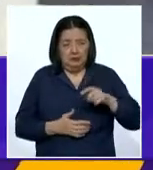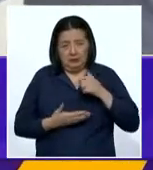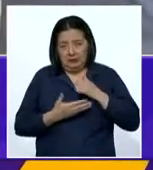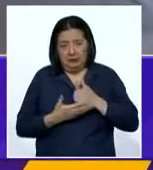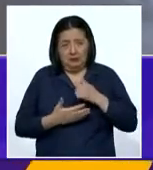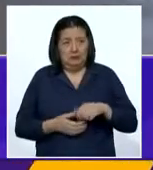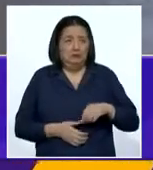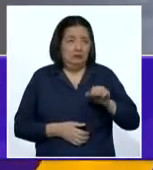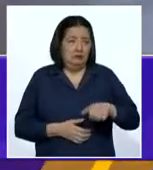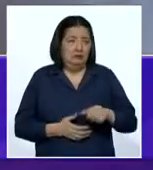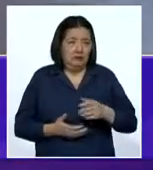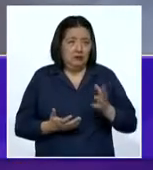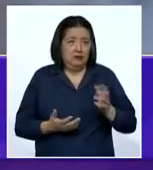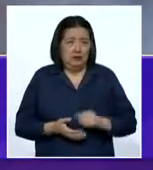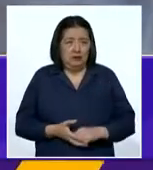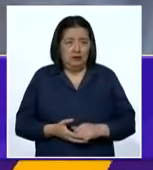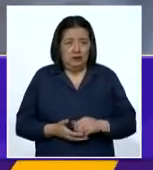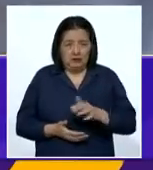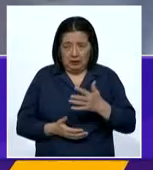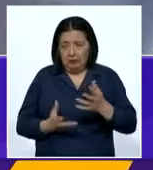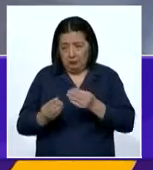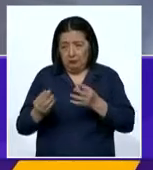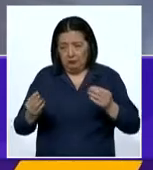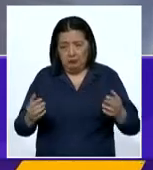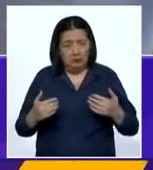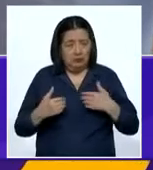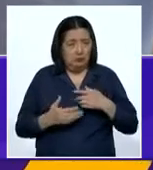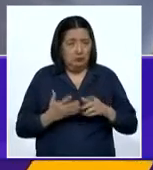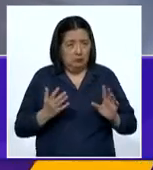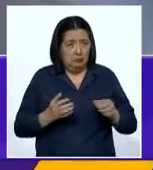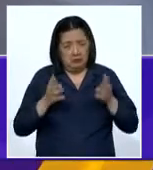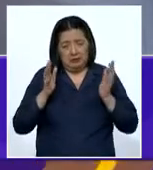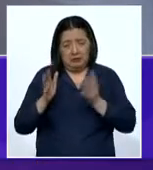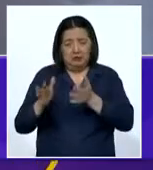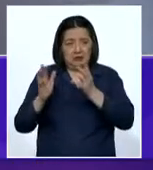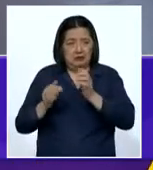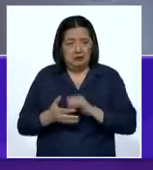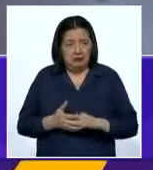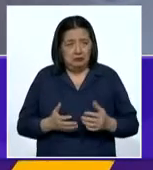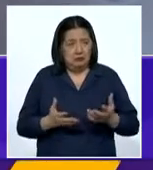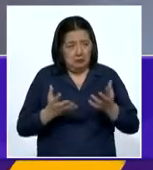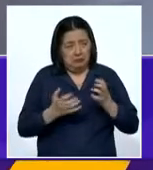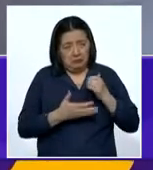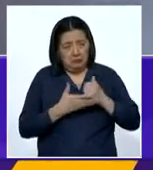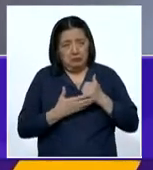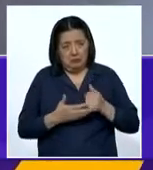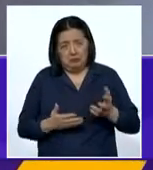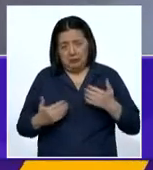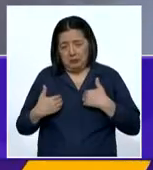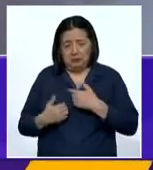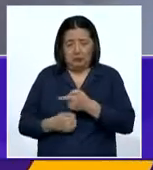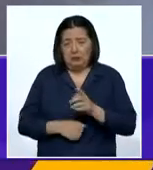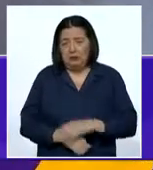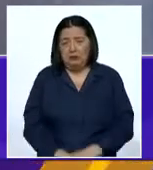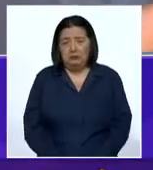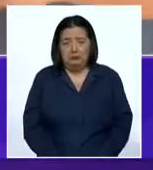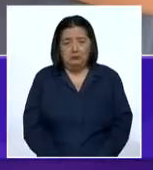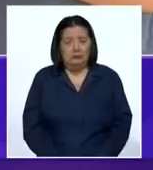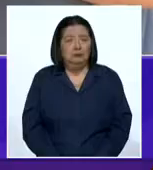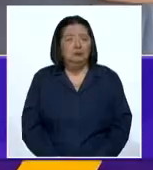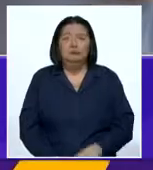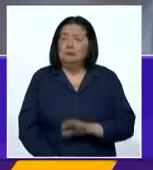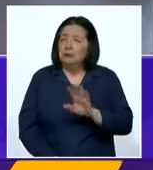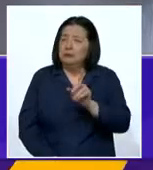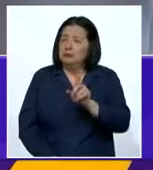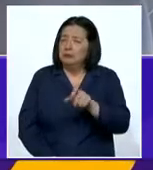ayuda también, ¿no? Sí. Hay varios animalitos que están abandonados y queremos ayuda para los animalitos. Lorena,